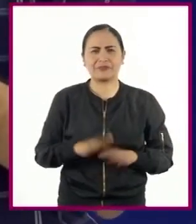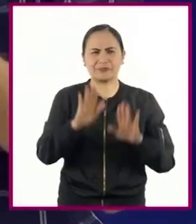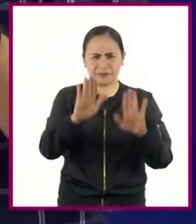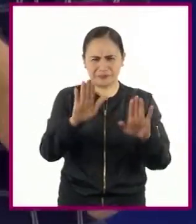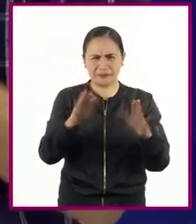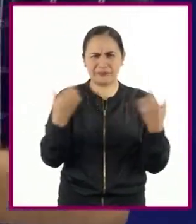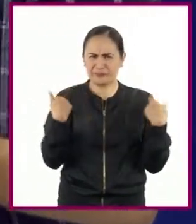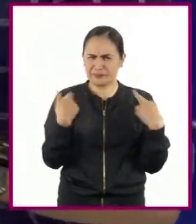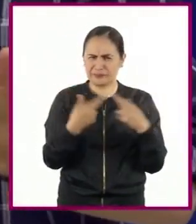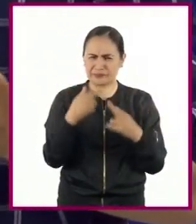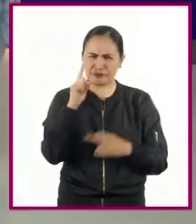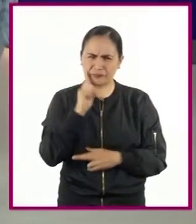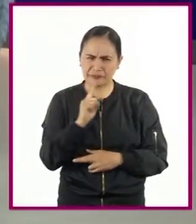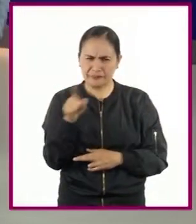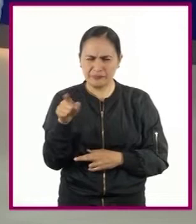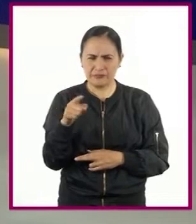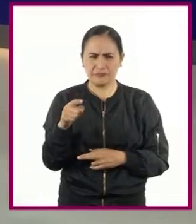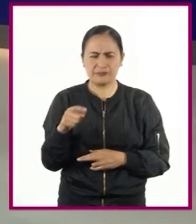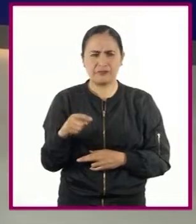pero la radio